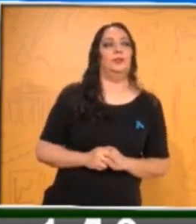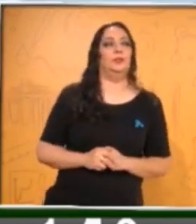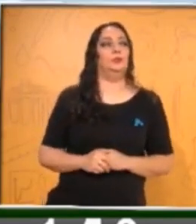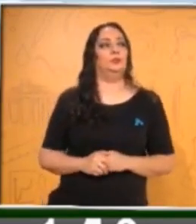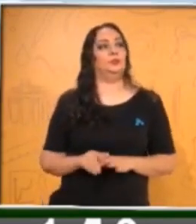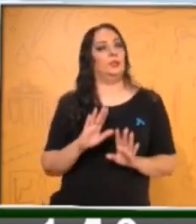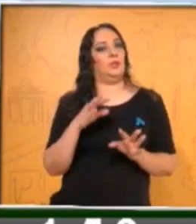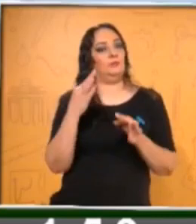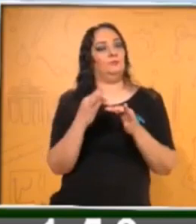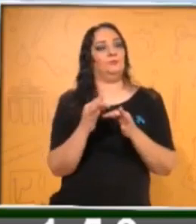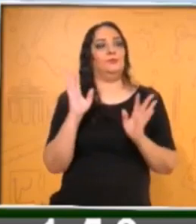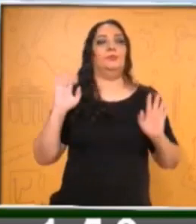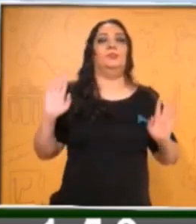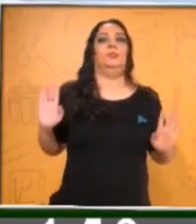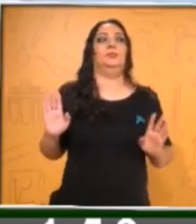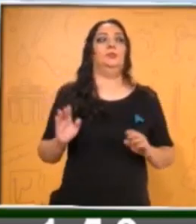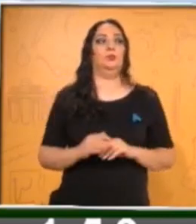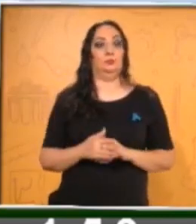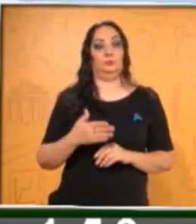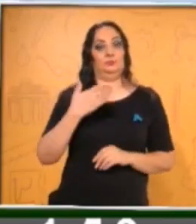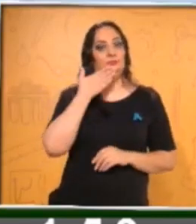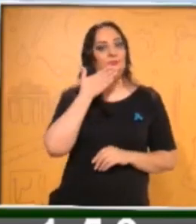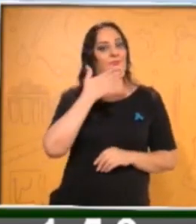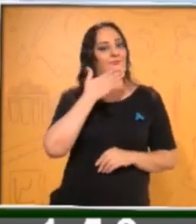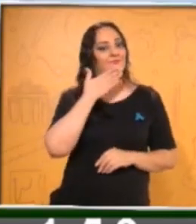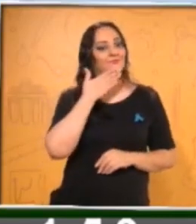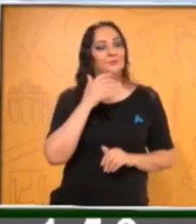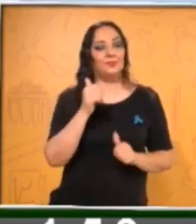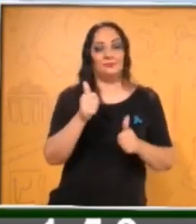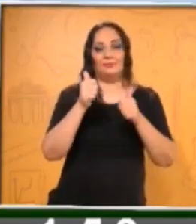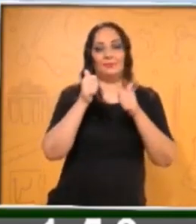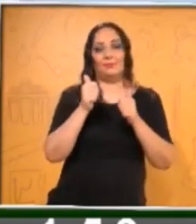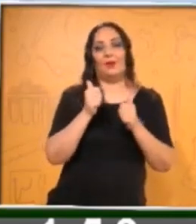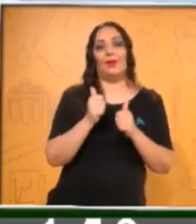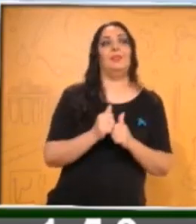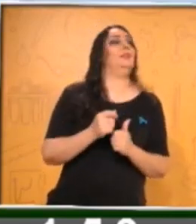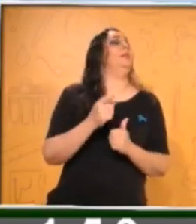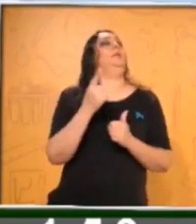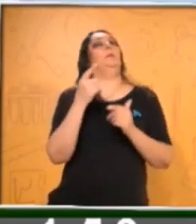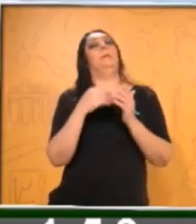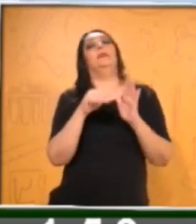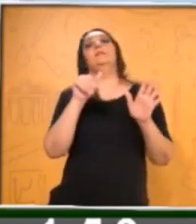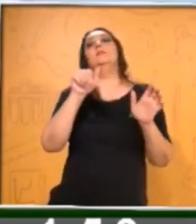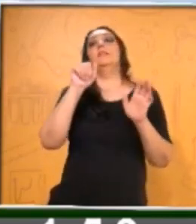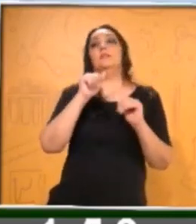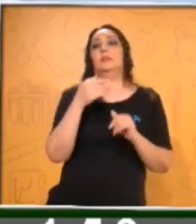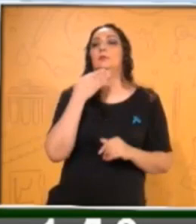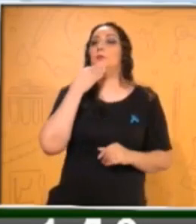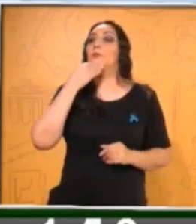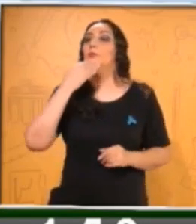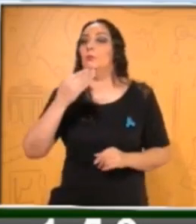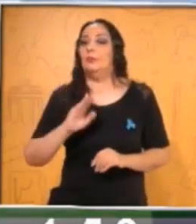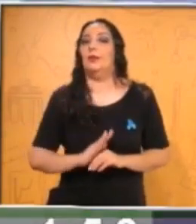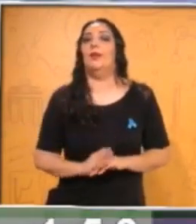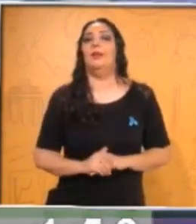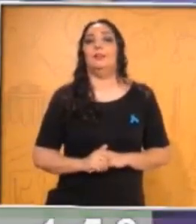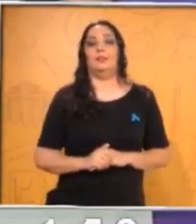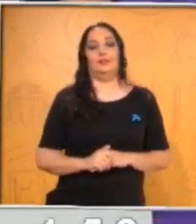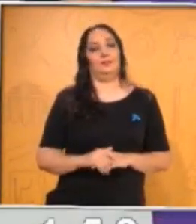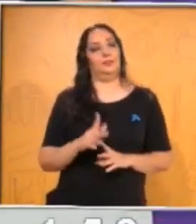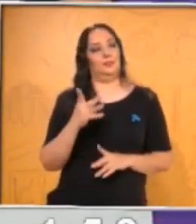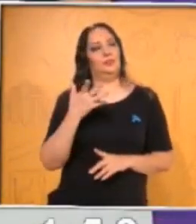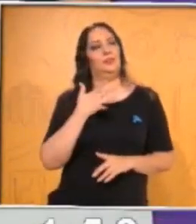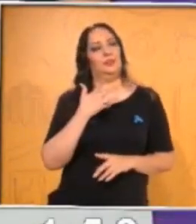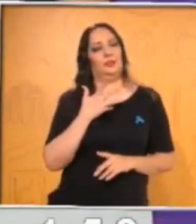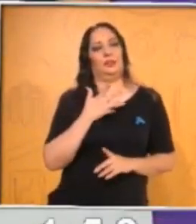Tercer grado. Tres años. ¿Listo? Muy bien, otra vez, ahí la llevamos. Excelente, 1600. La mayoría, muy bien. Ya los demás, ahí se siguen